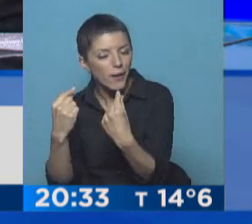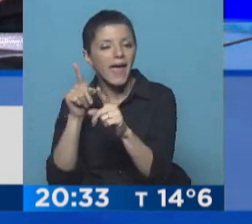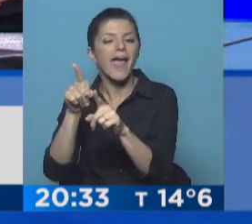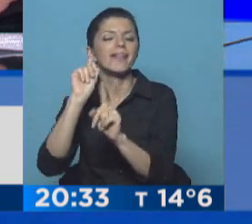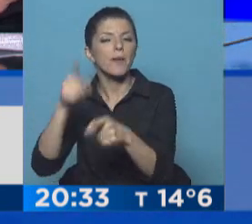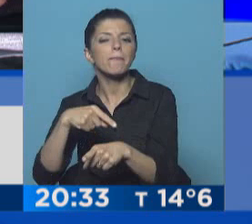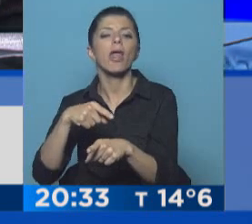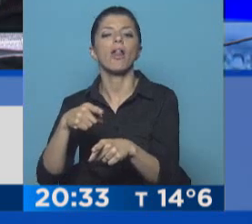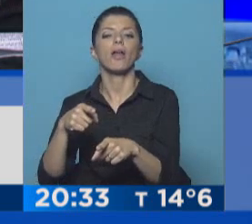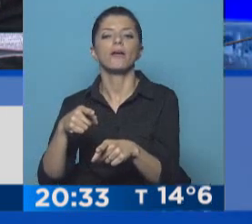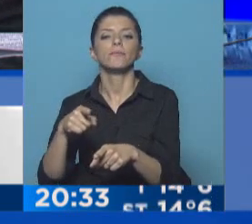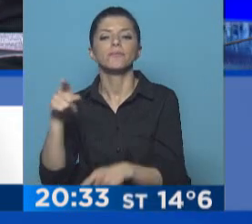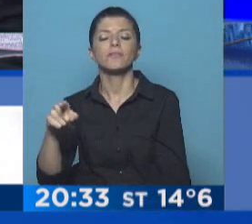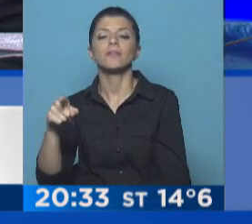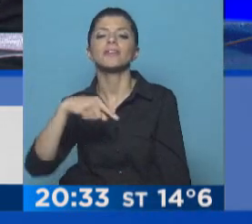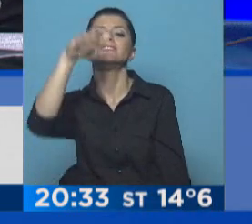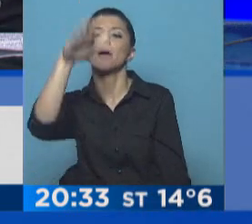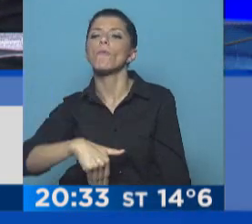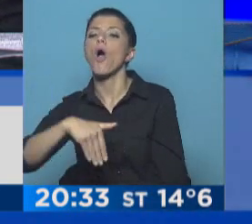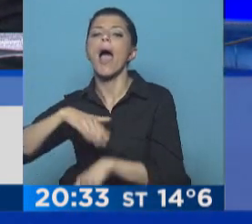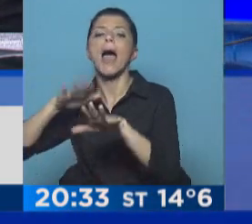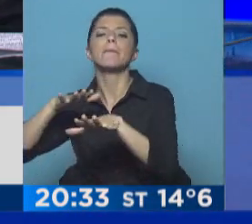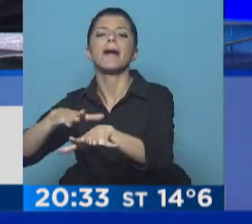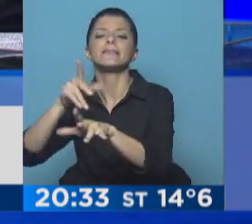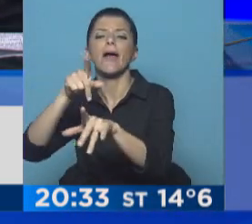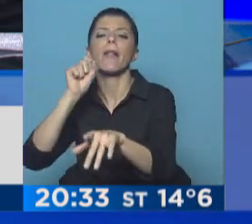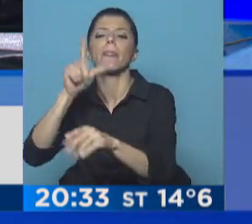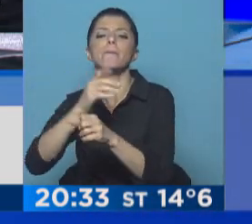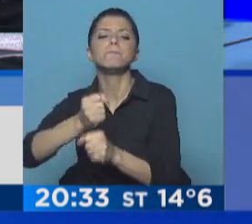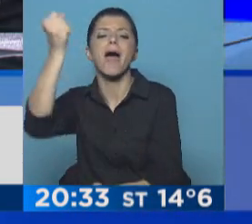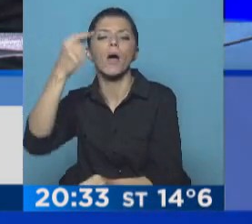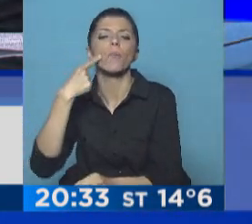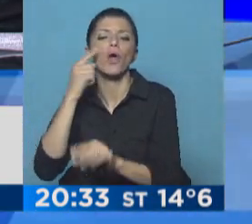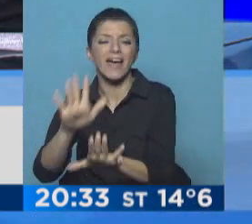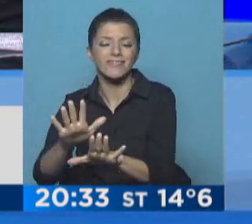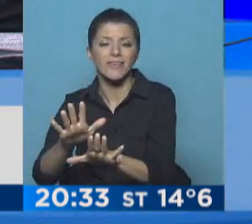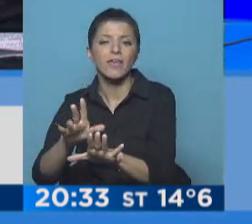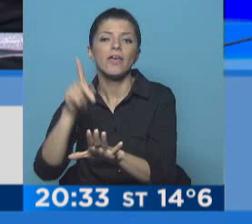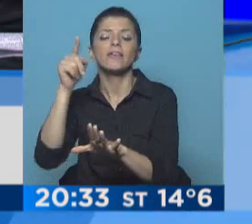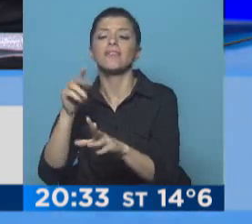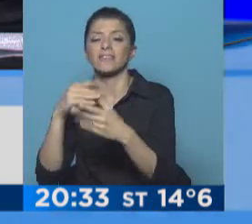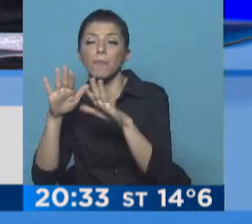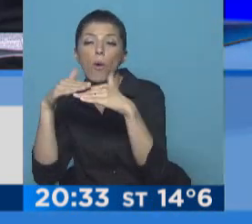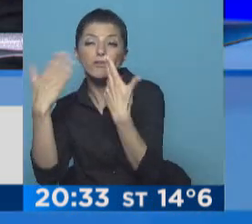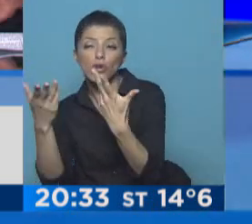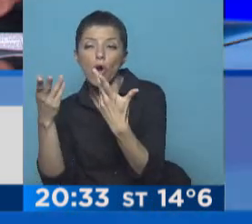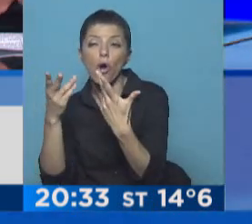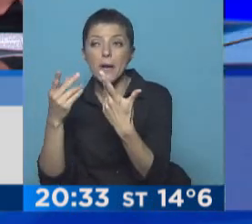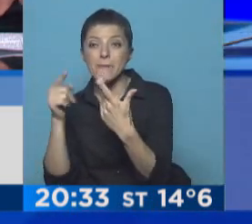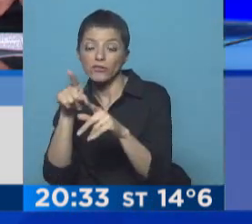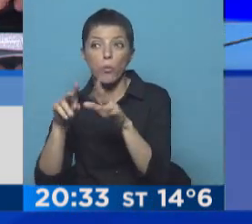a a a esa fosa marcha de los paraguas con la que se trató de usar en contra del gobierno la muerte Trágica